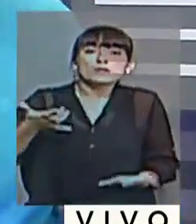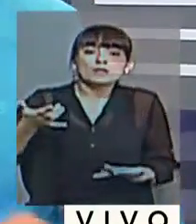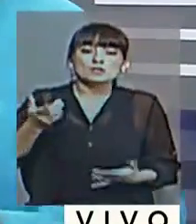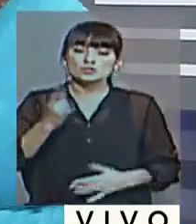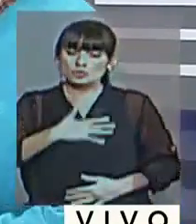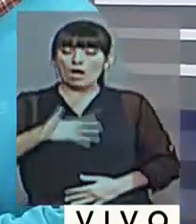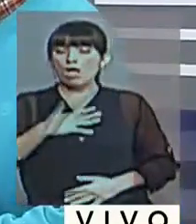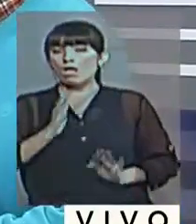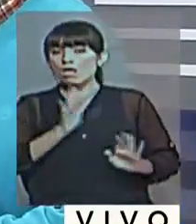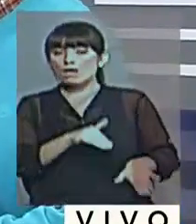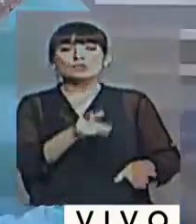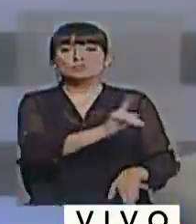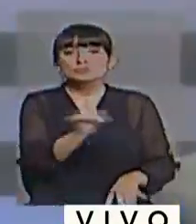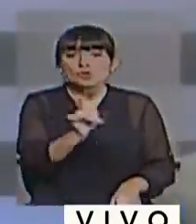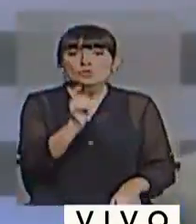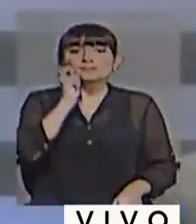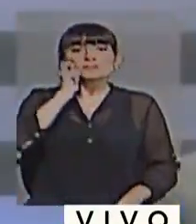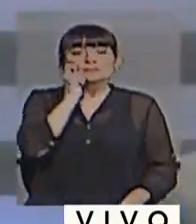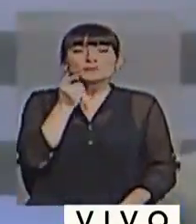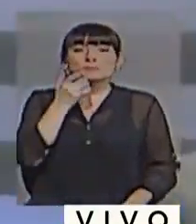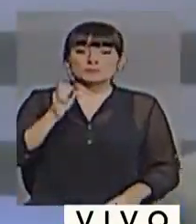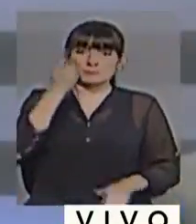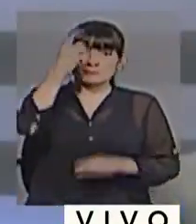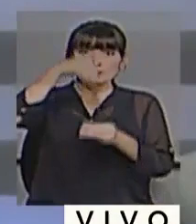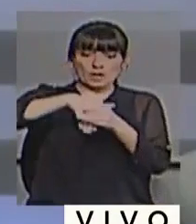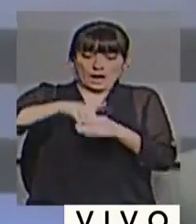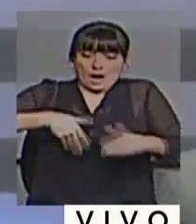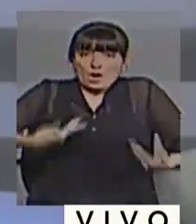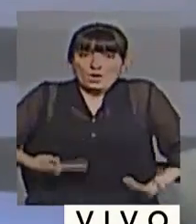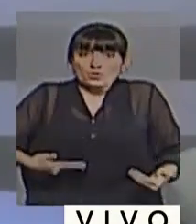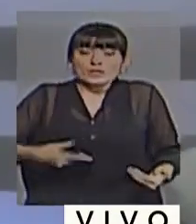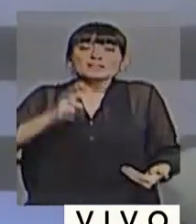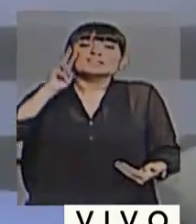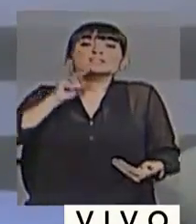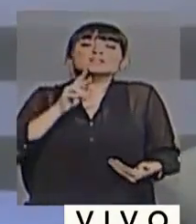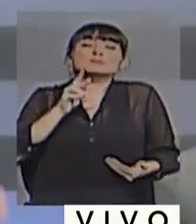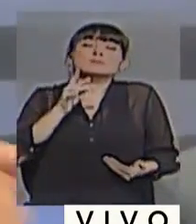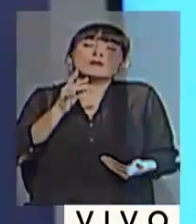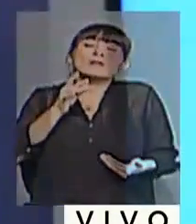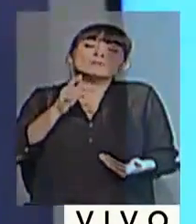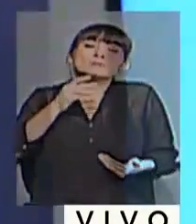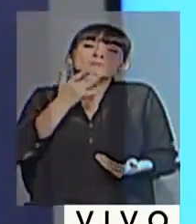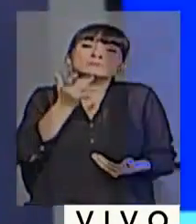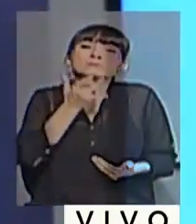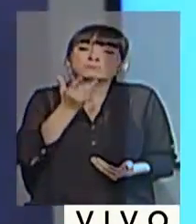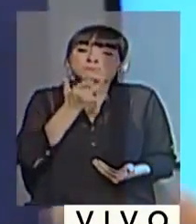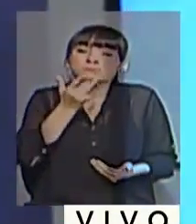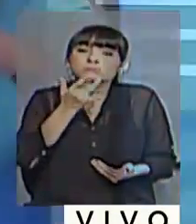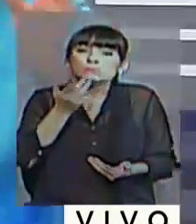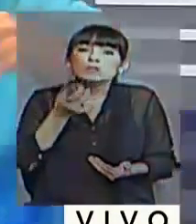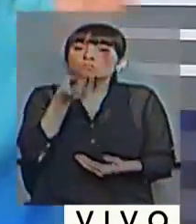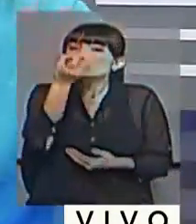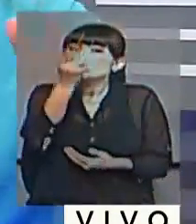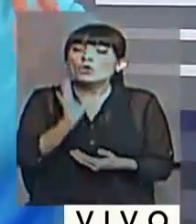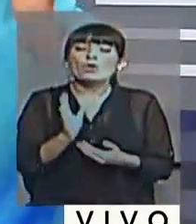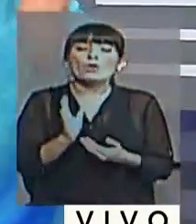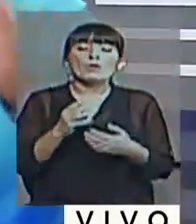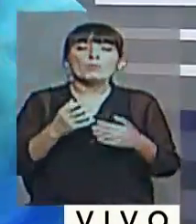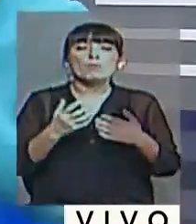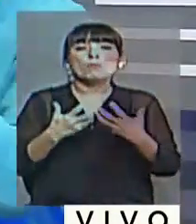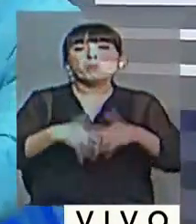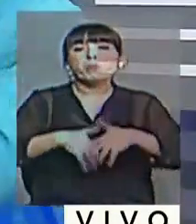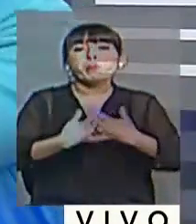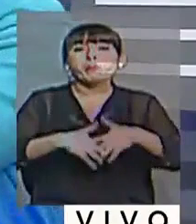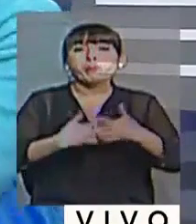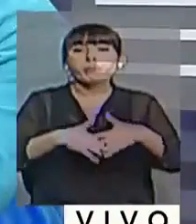camino, sino porque las primarias hoy día serían simplemente una forma de resolver mecánicamente el que